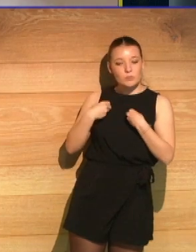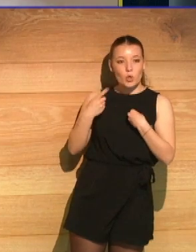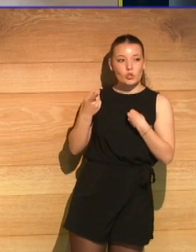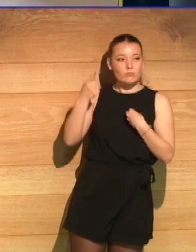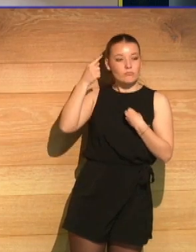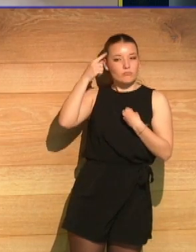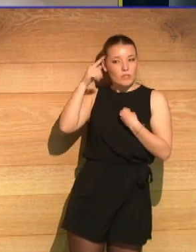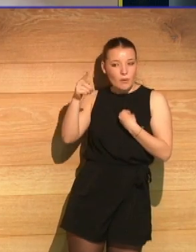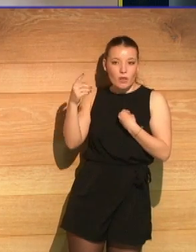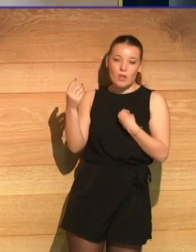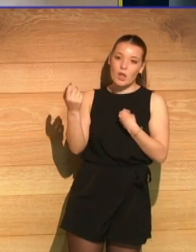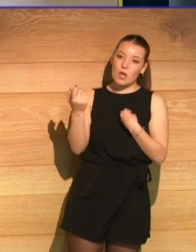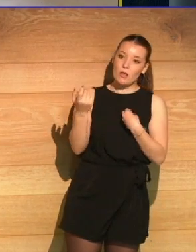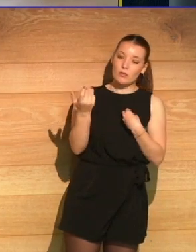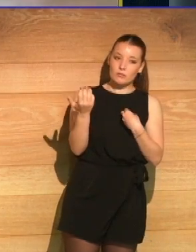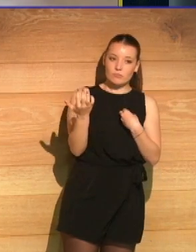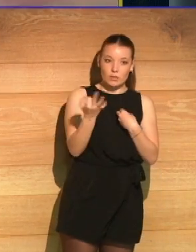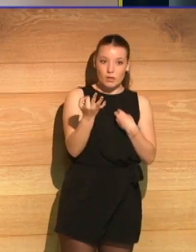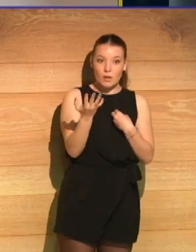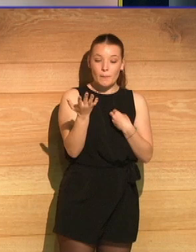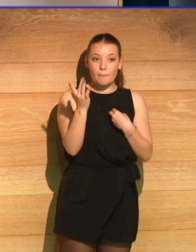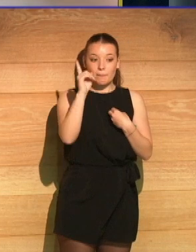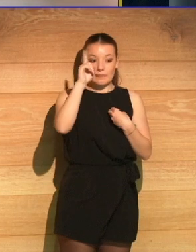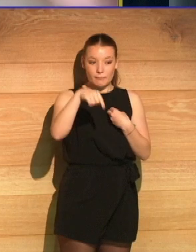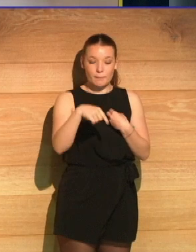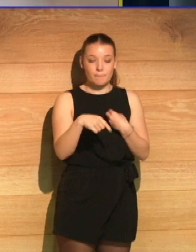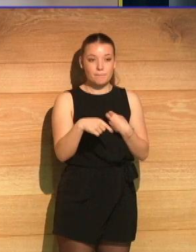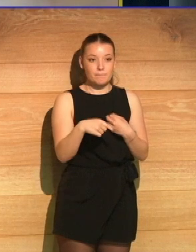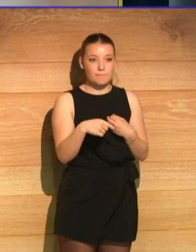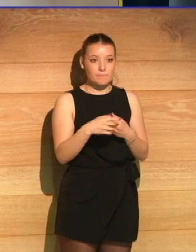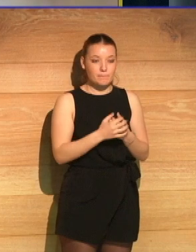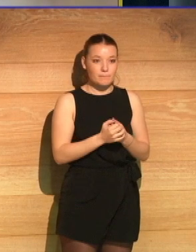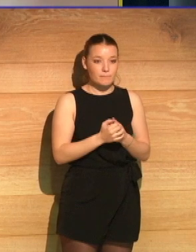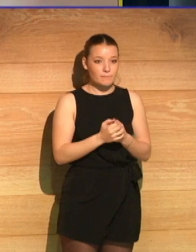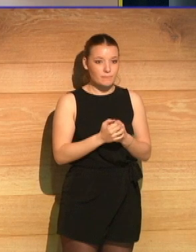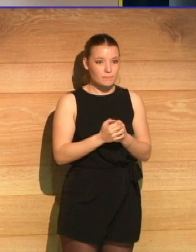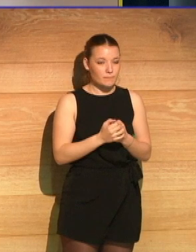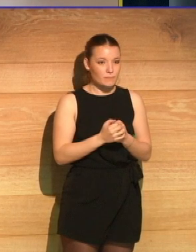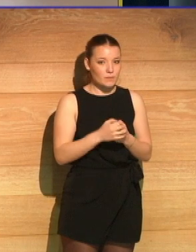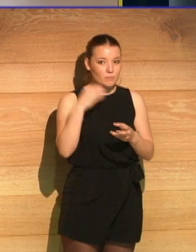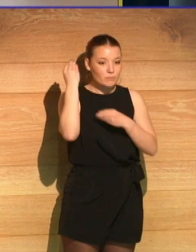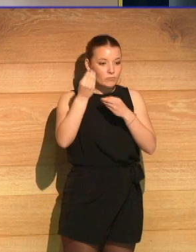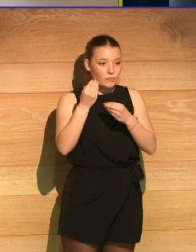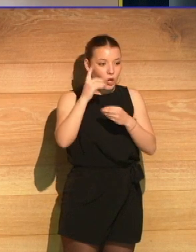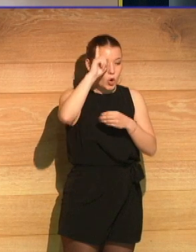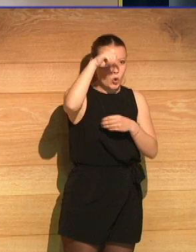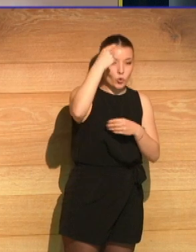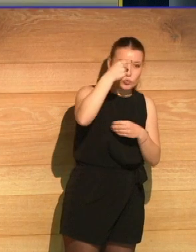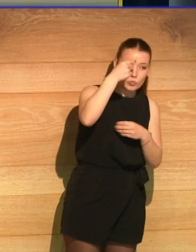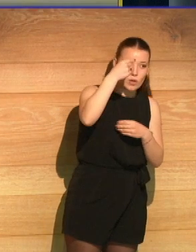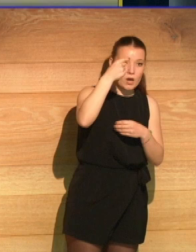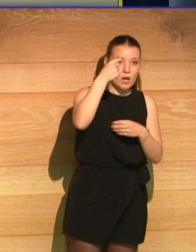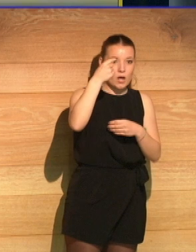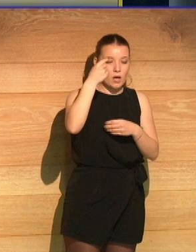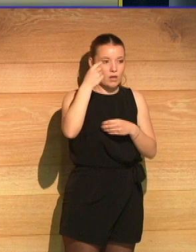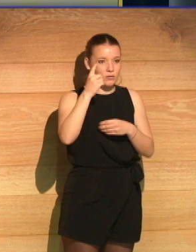tenemos del mundo. Creo que una de las funciones que tiene la cultura y que tiene también el